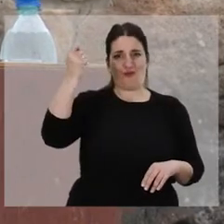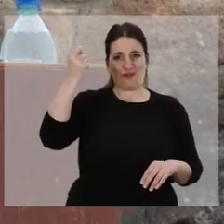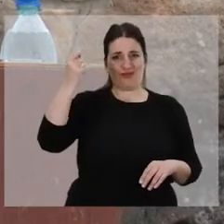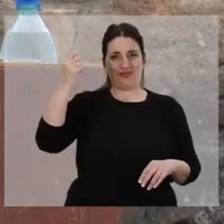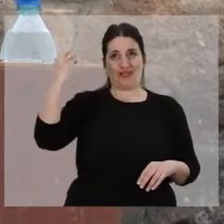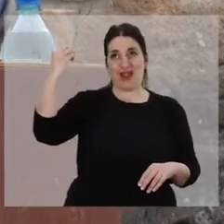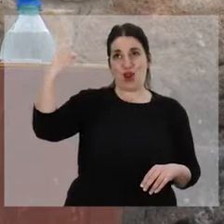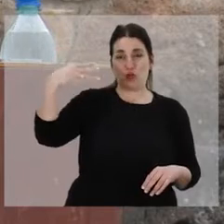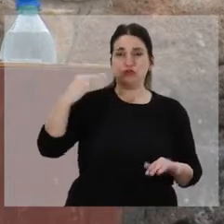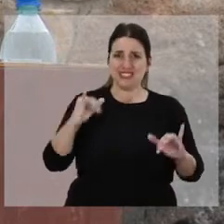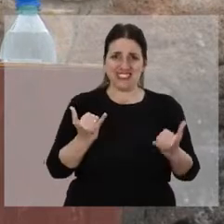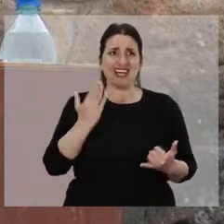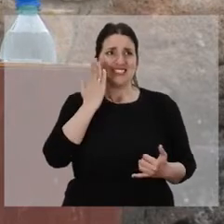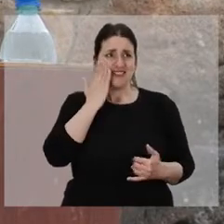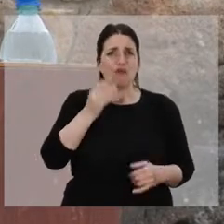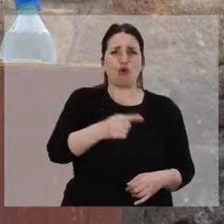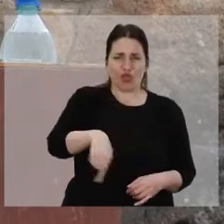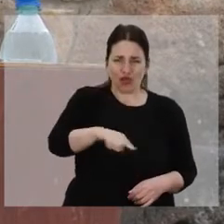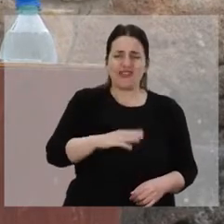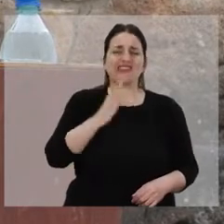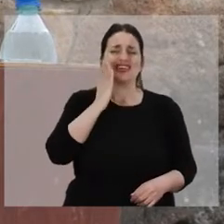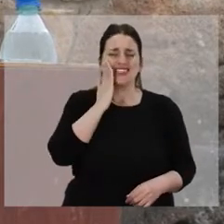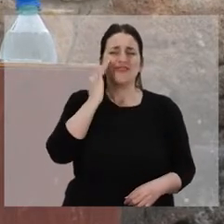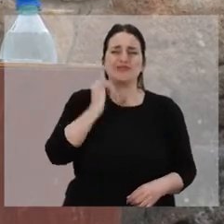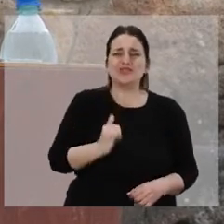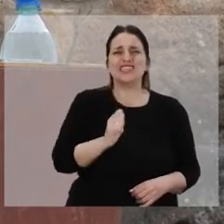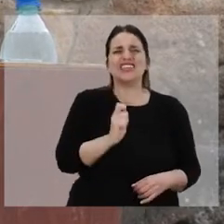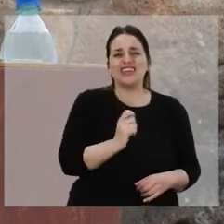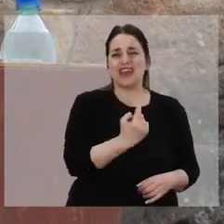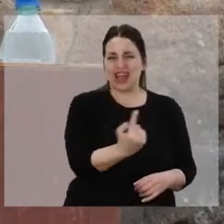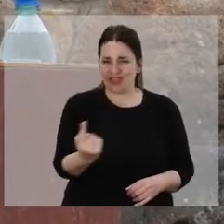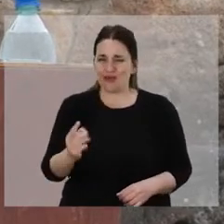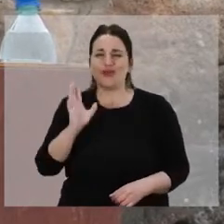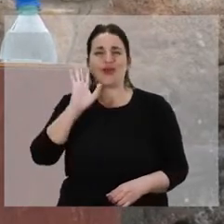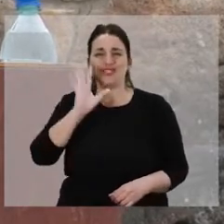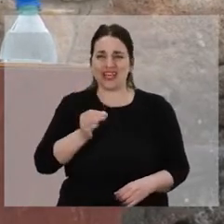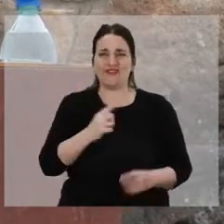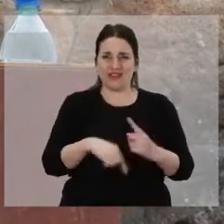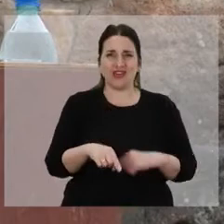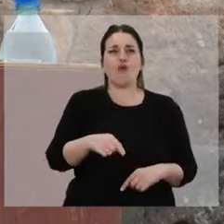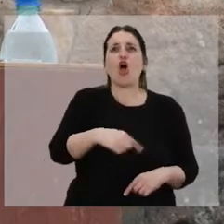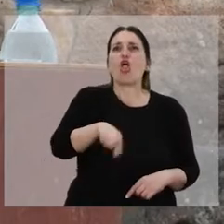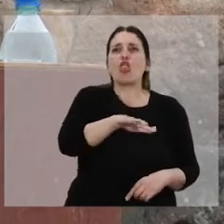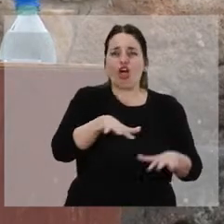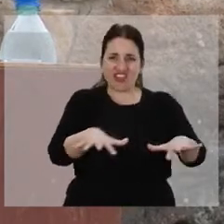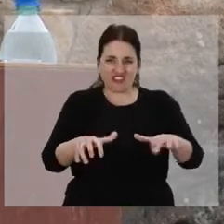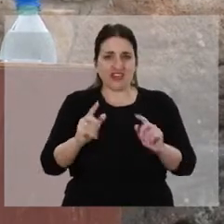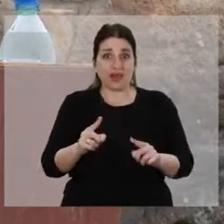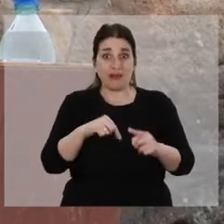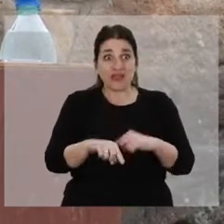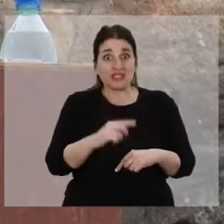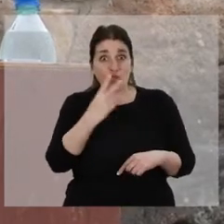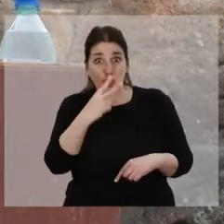luz. Los tenemos identificados. Sabemos quiénes son y dónde están. Bueno, a